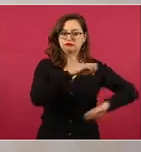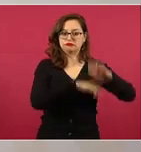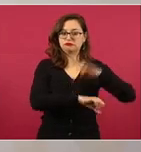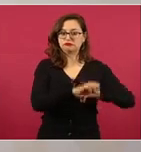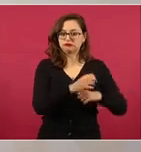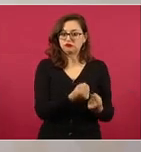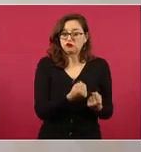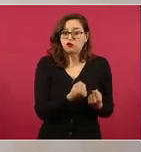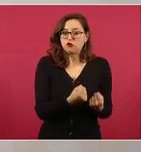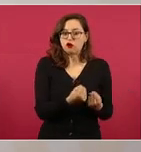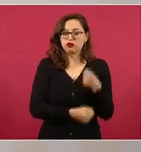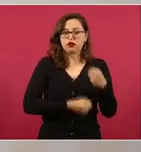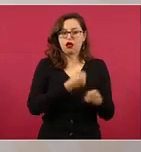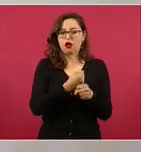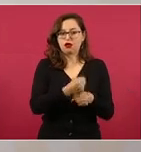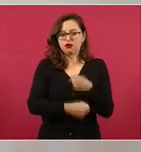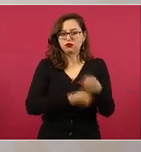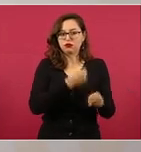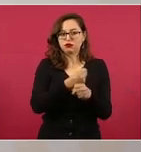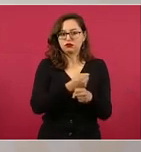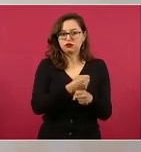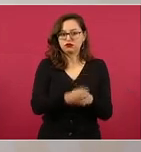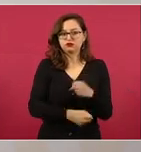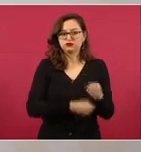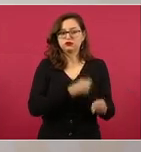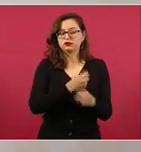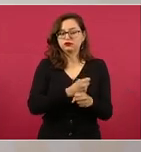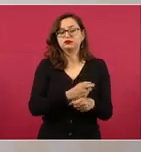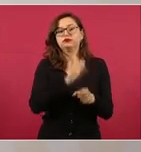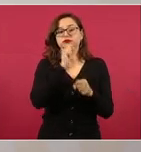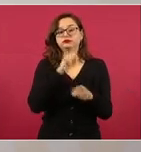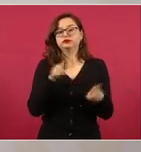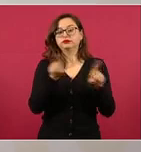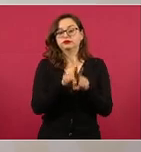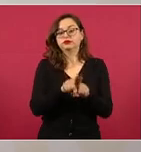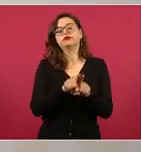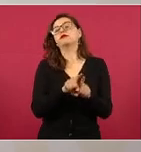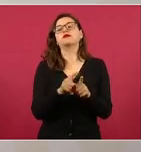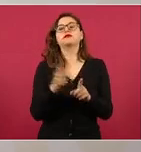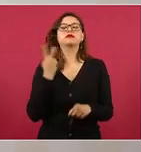que tienen pues mucha influencia,